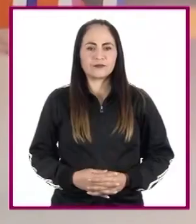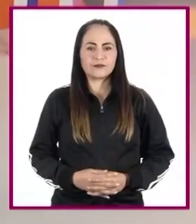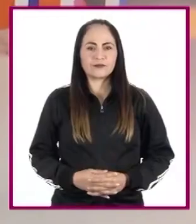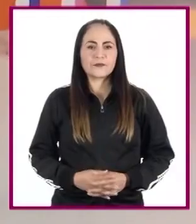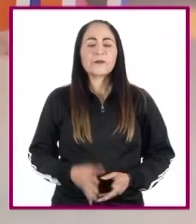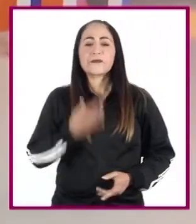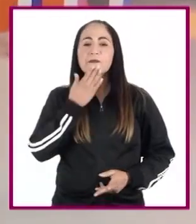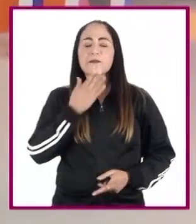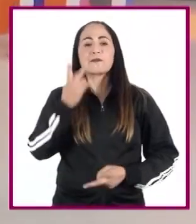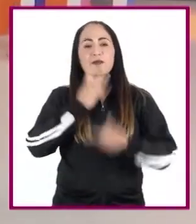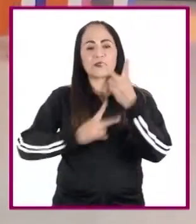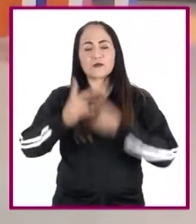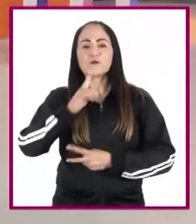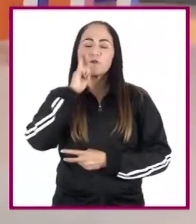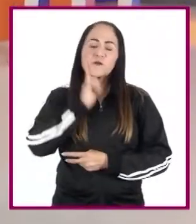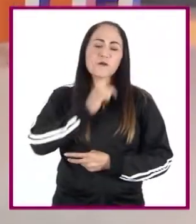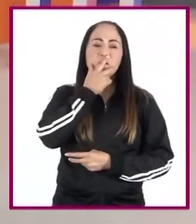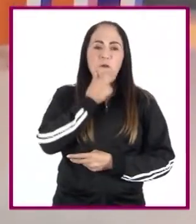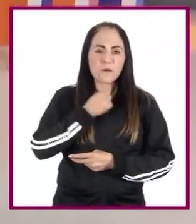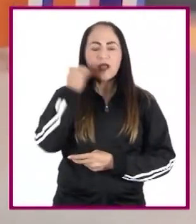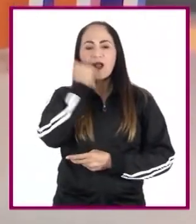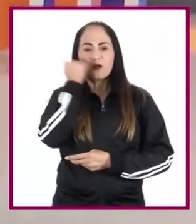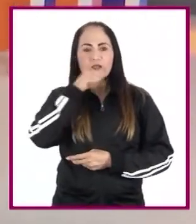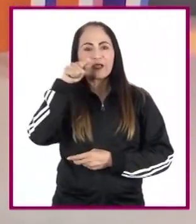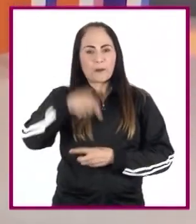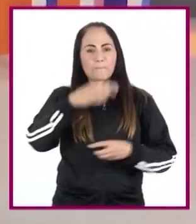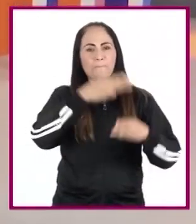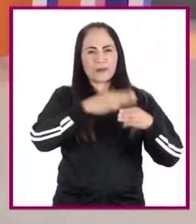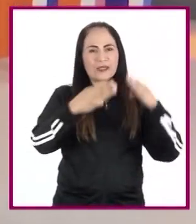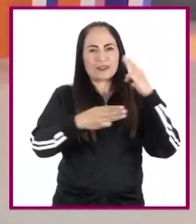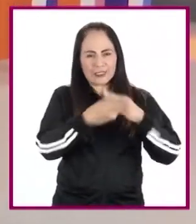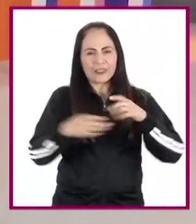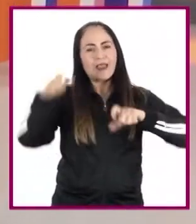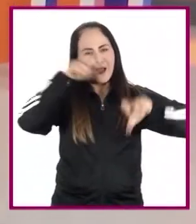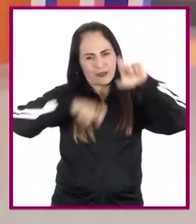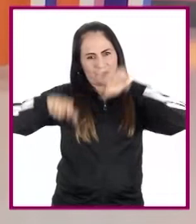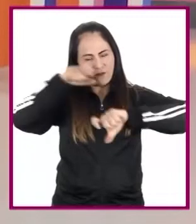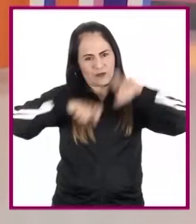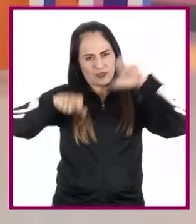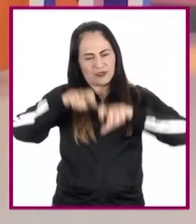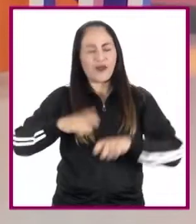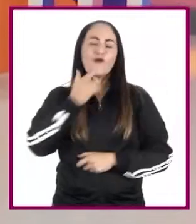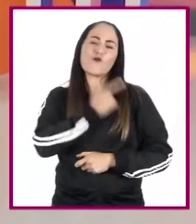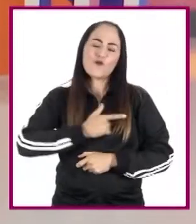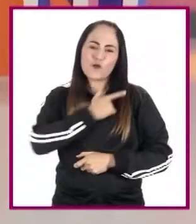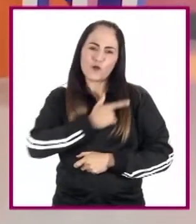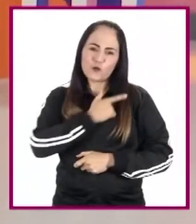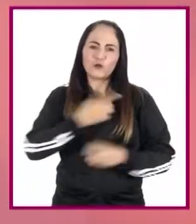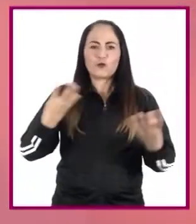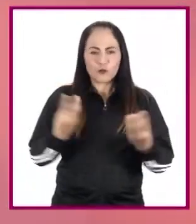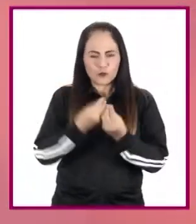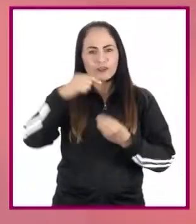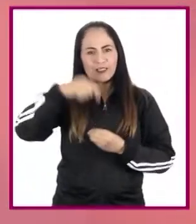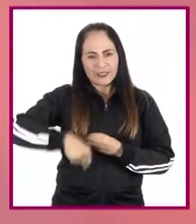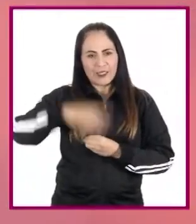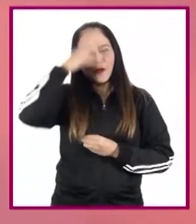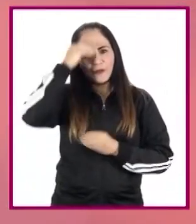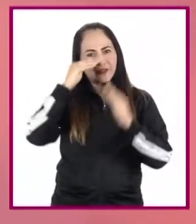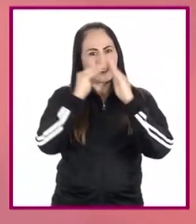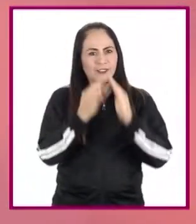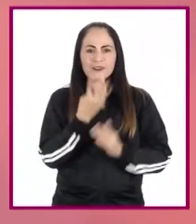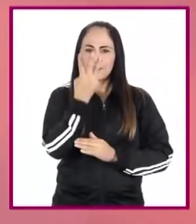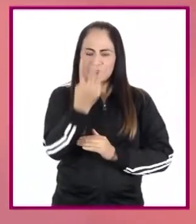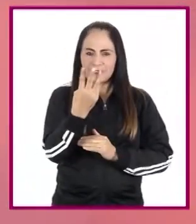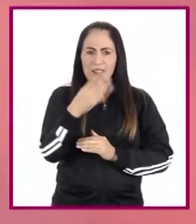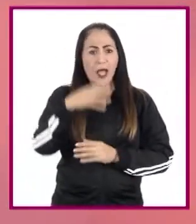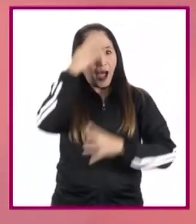Bienvenidos alumnas y alumnos a esta sesión de la asignatura de Ciencias Química. Es un gusto estar con ustedes en Aprende en Casa 3 para